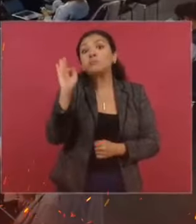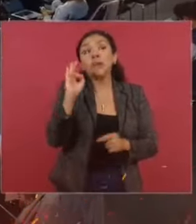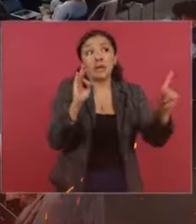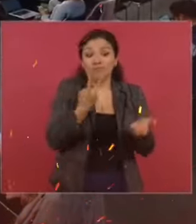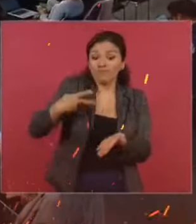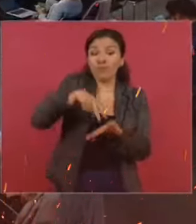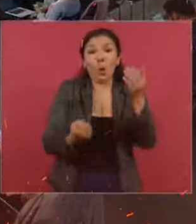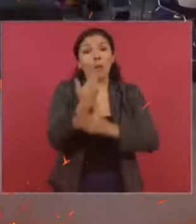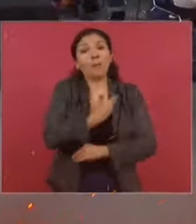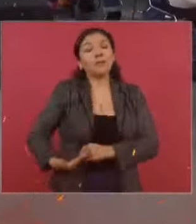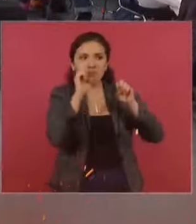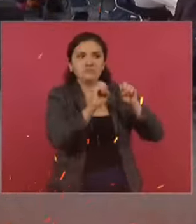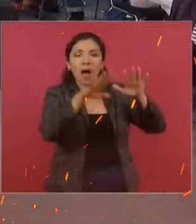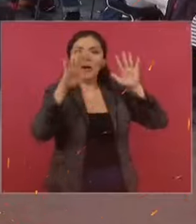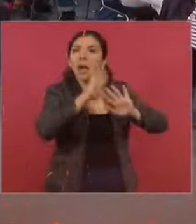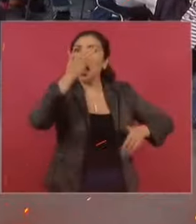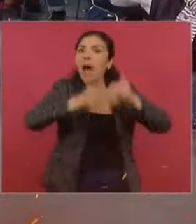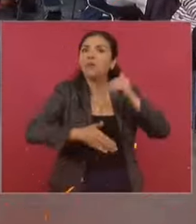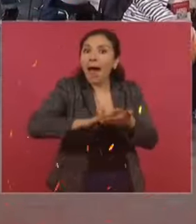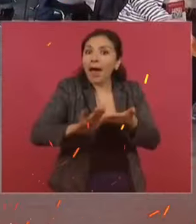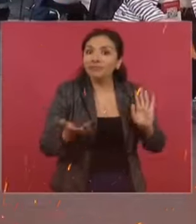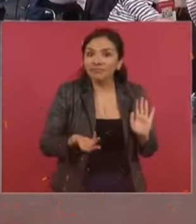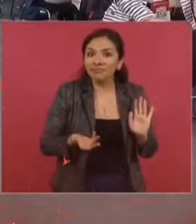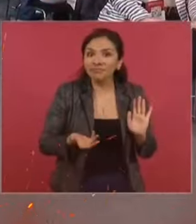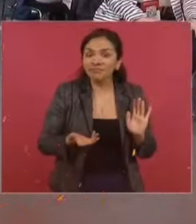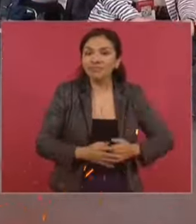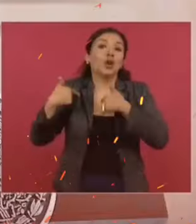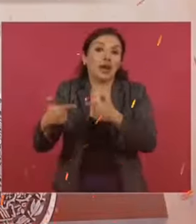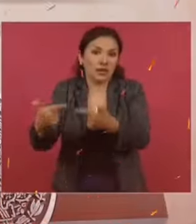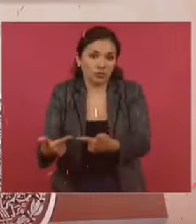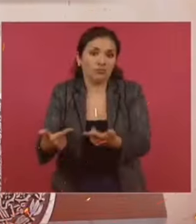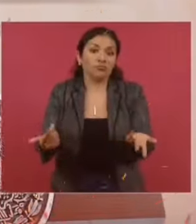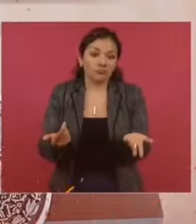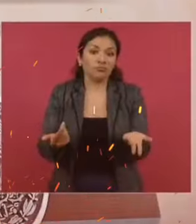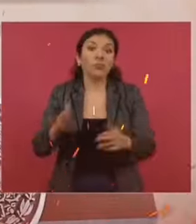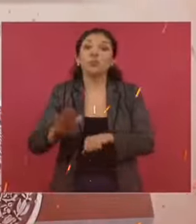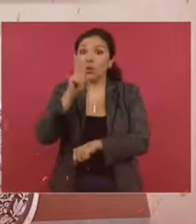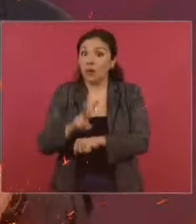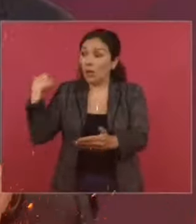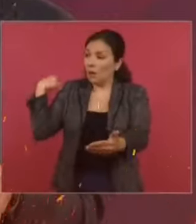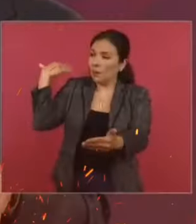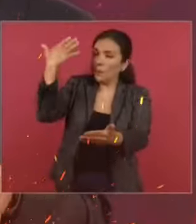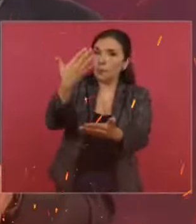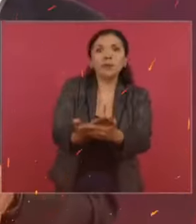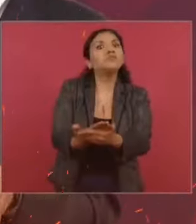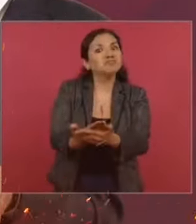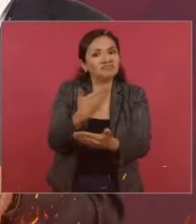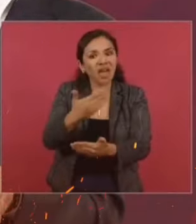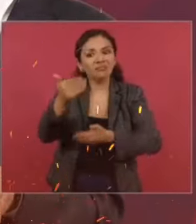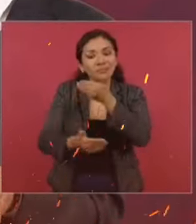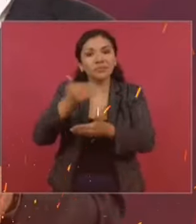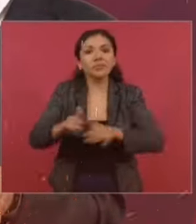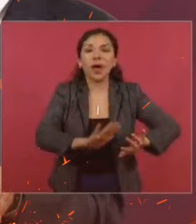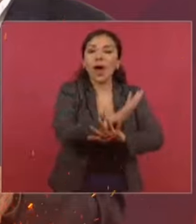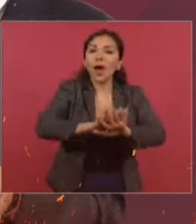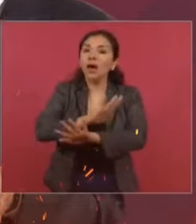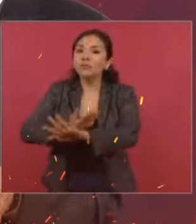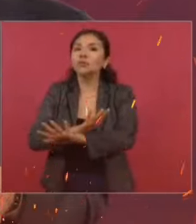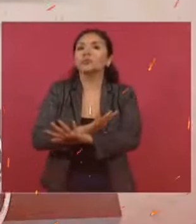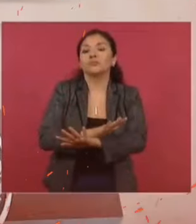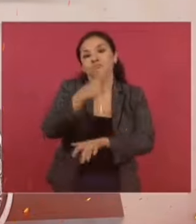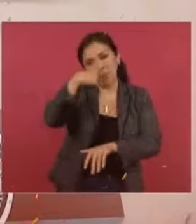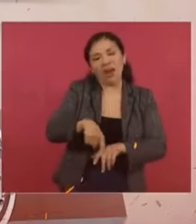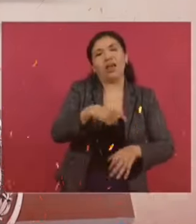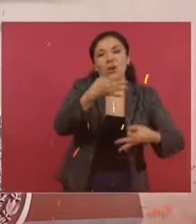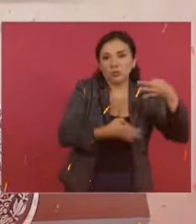por arte de magia se acabó la corrupción y el nepotismo en el Poder Judicial. Porque sí, se avanzó mucho con los cambios en el